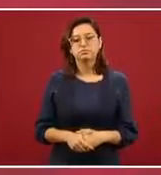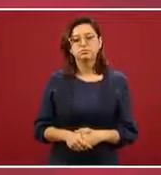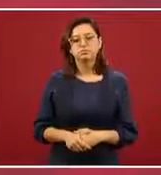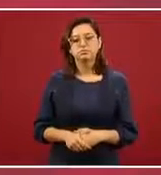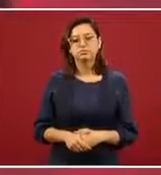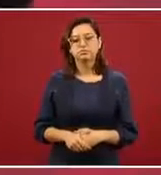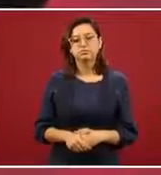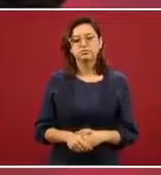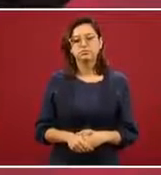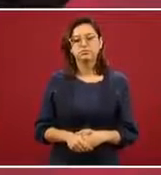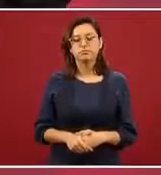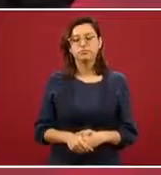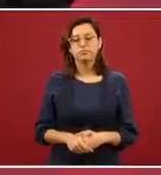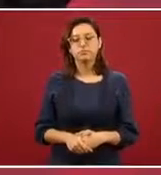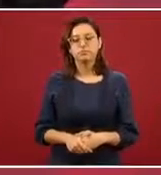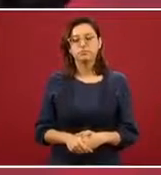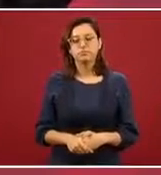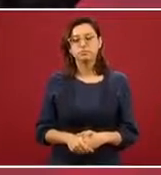se